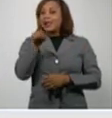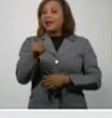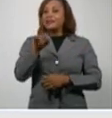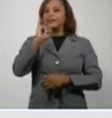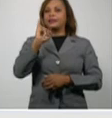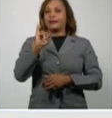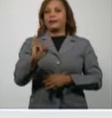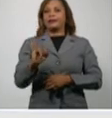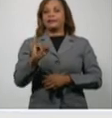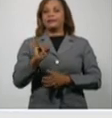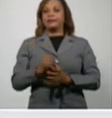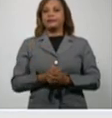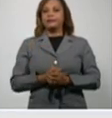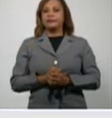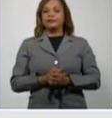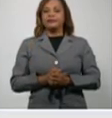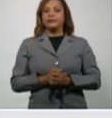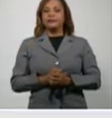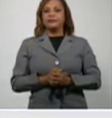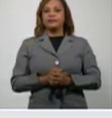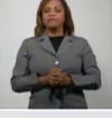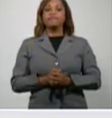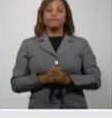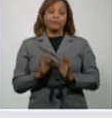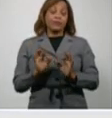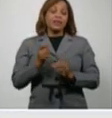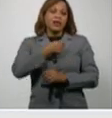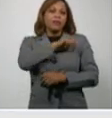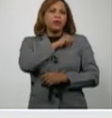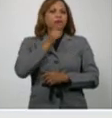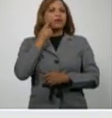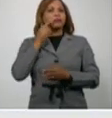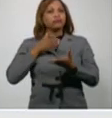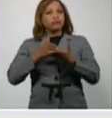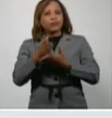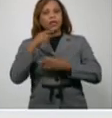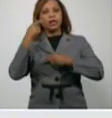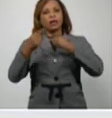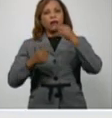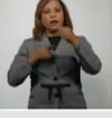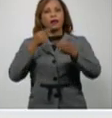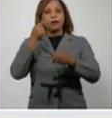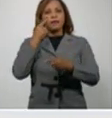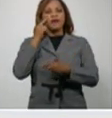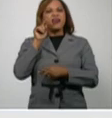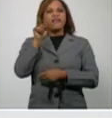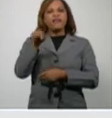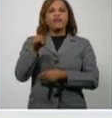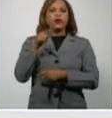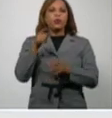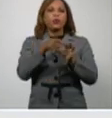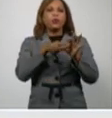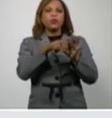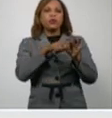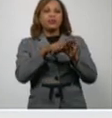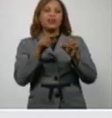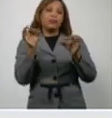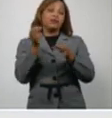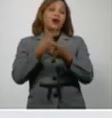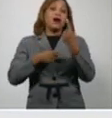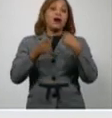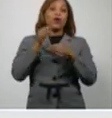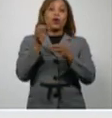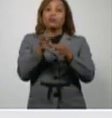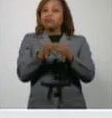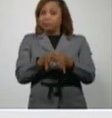autóctonos que la población ha seguido como diariamente. Este es un territorio que, a pesar de ser pequeño,